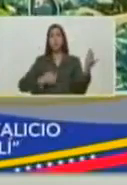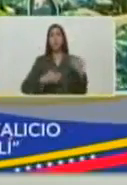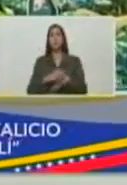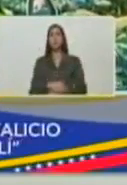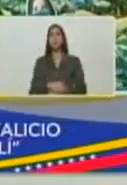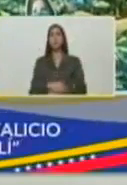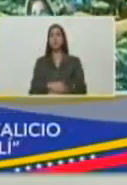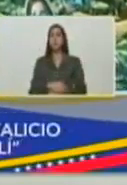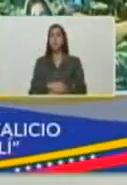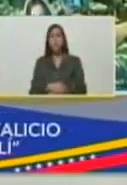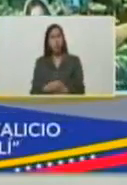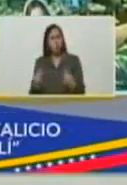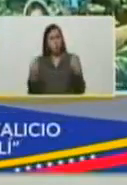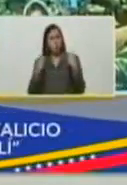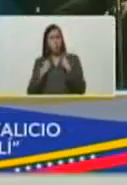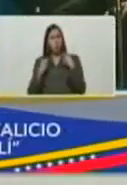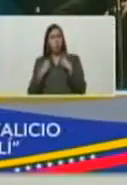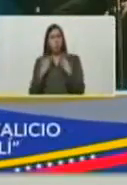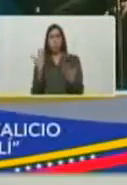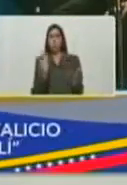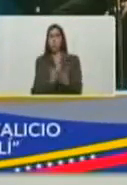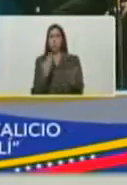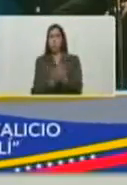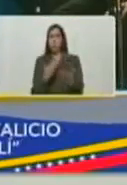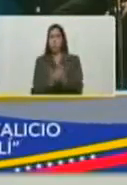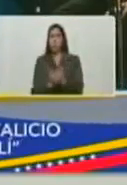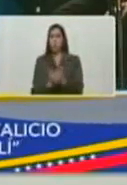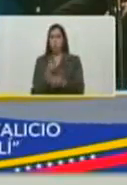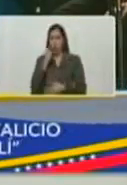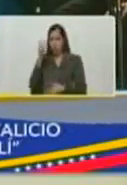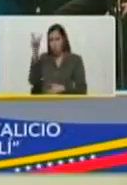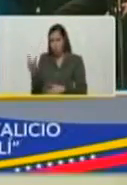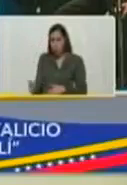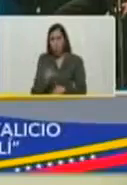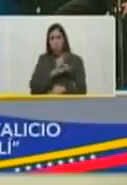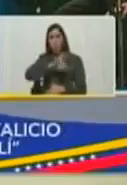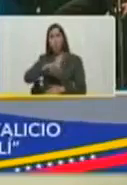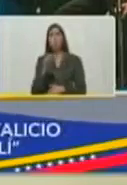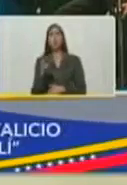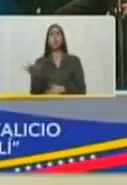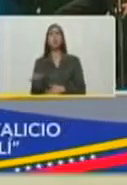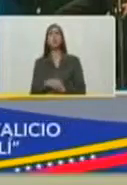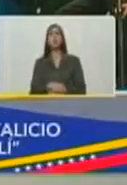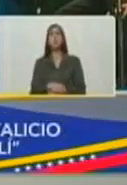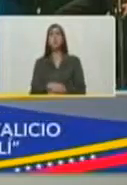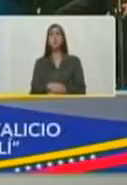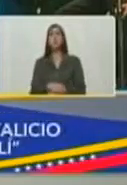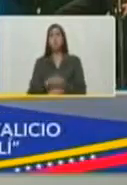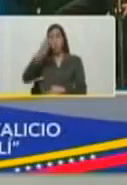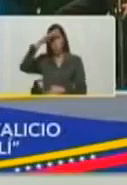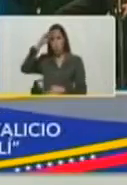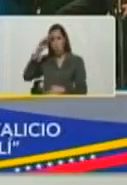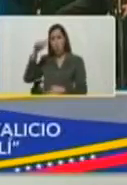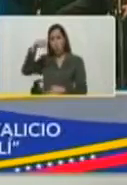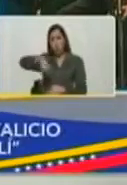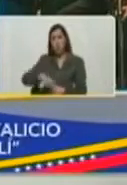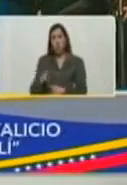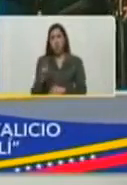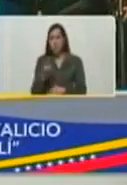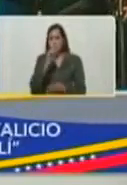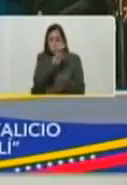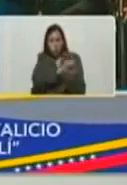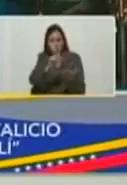biografía documentada y testimonial de José Millet, un cubano venezolano,